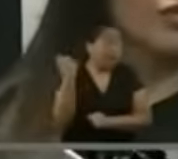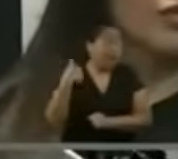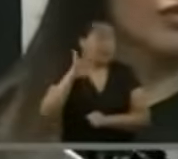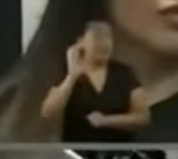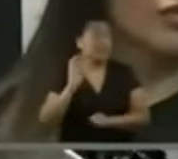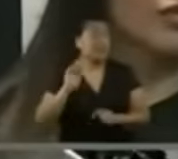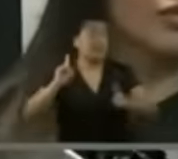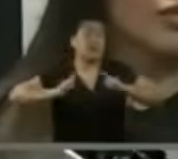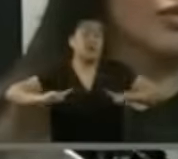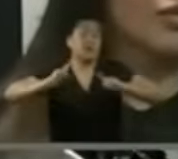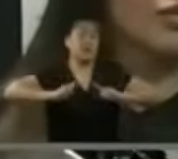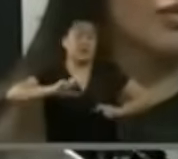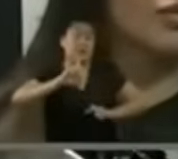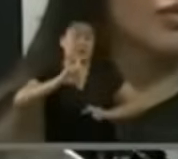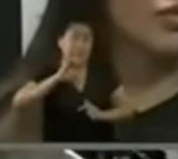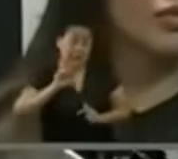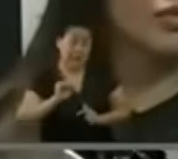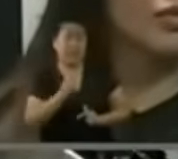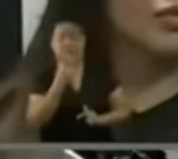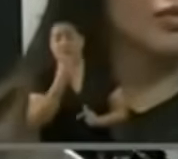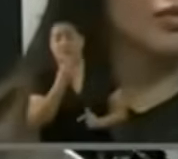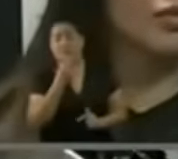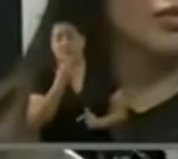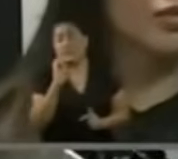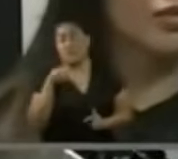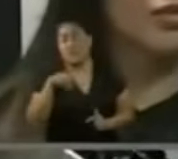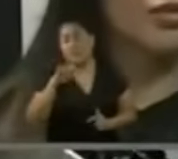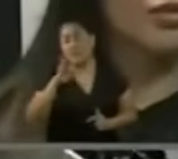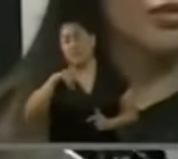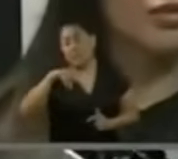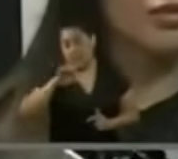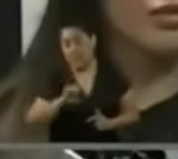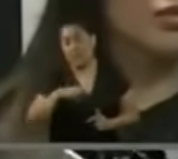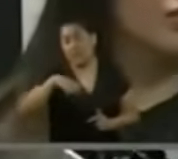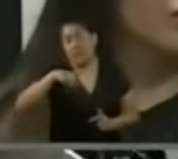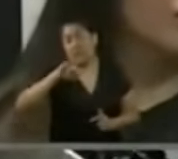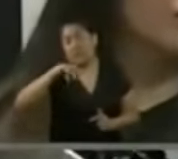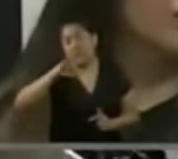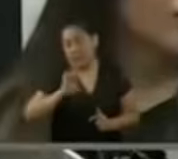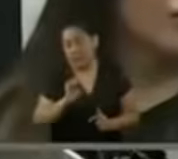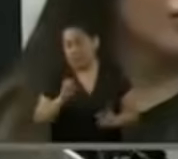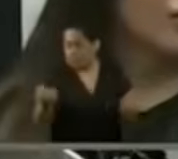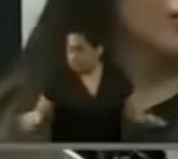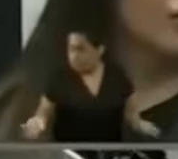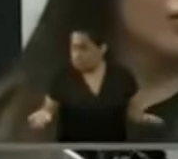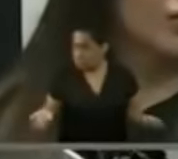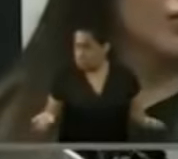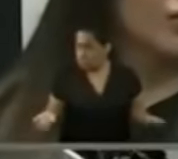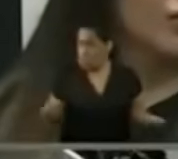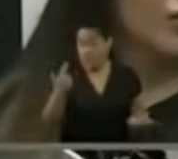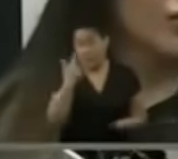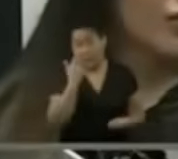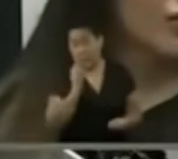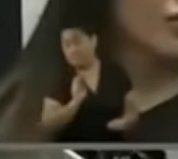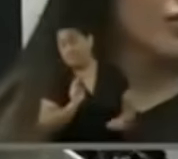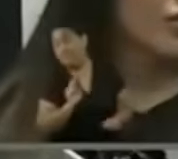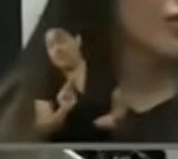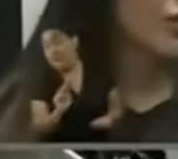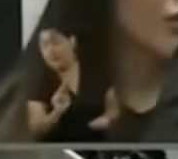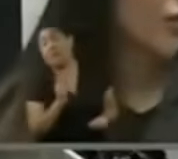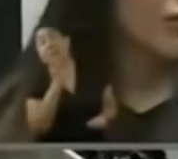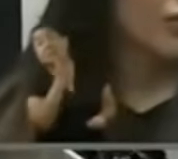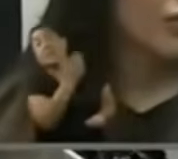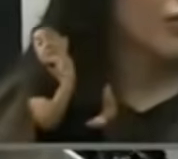¿Qué le puedes pedir a un mafioso como Alito? Nada, intentar con sus... ¿cuántos